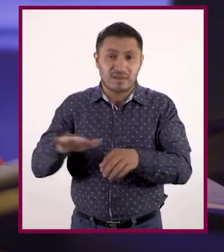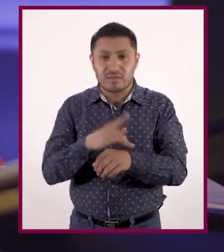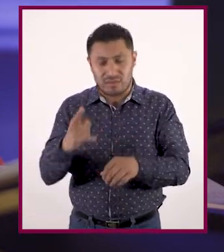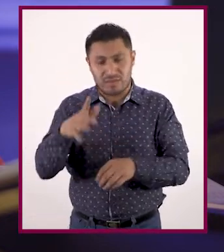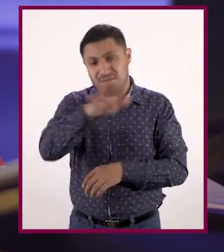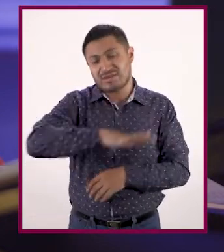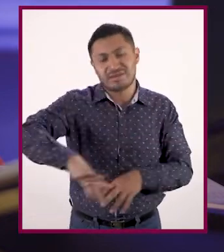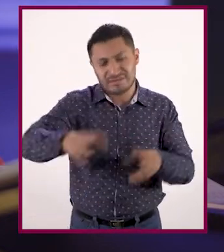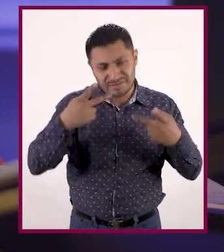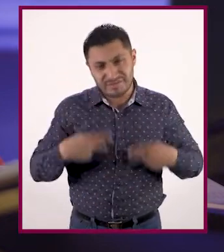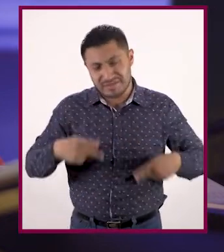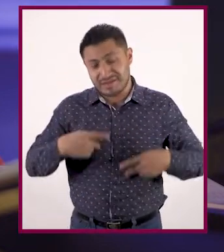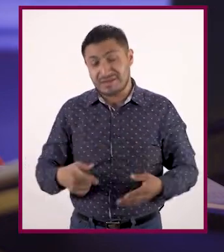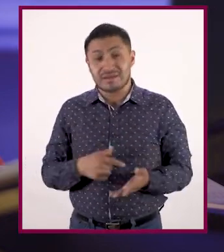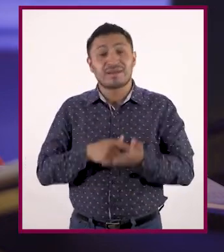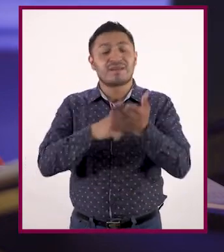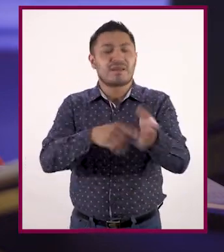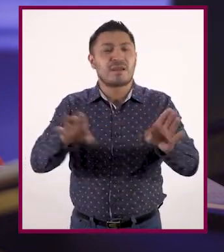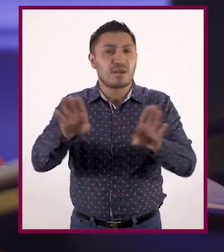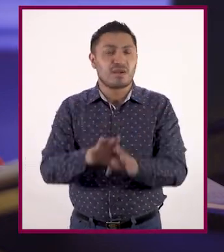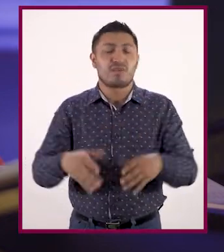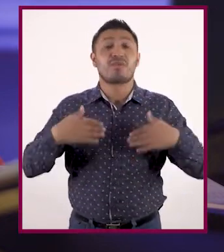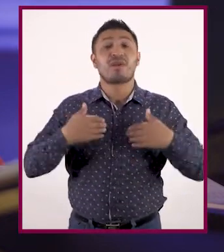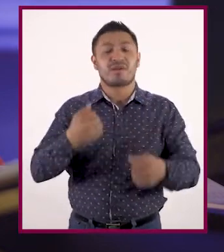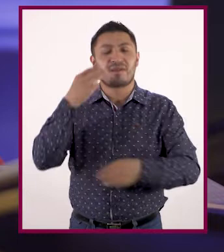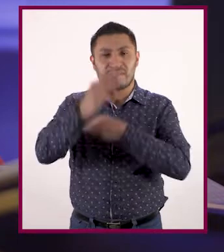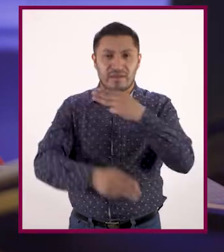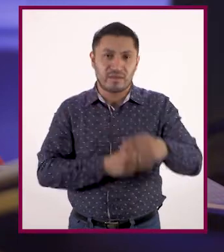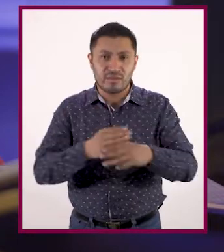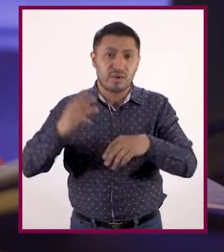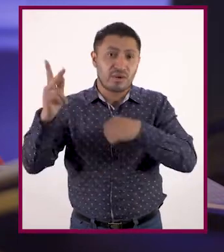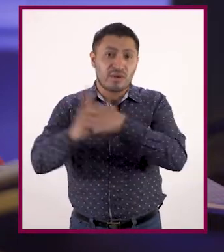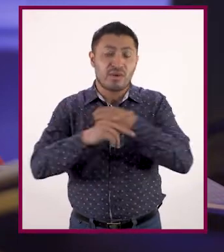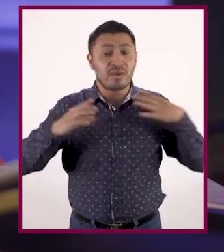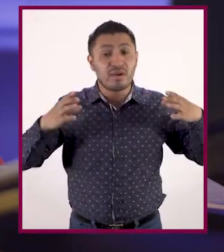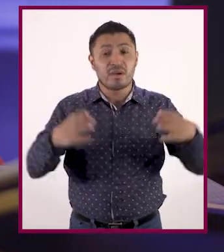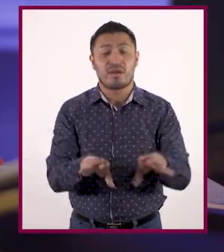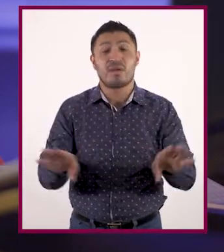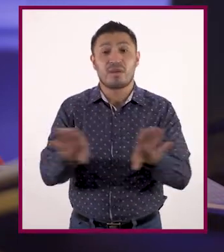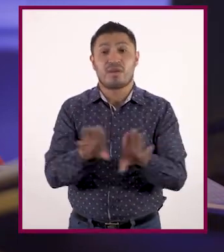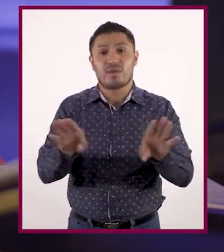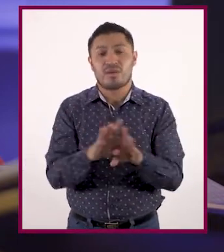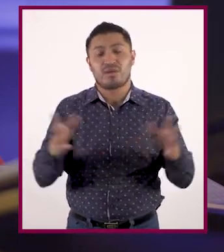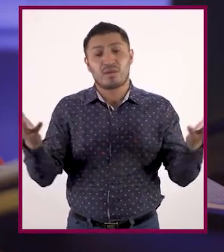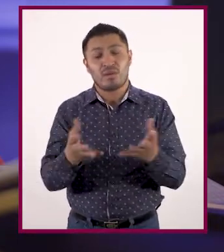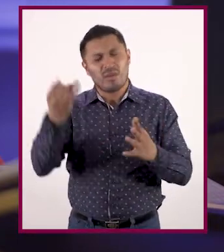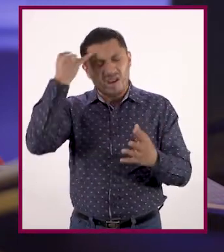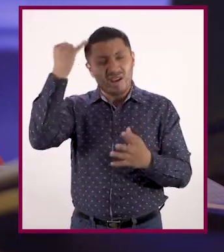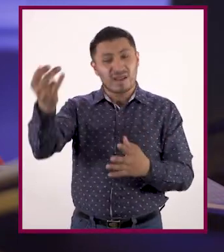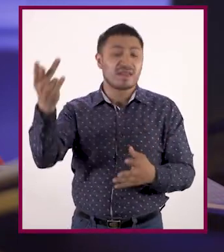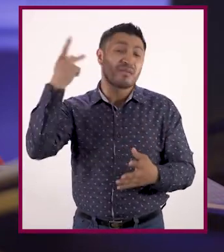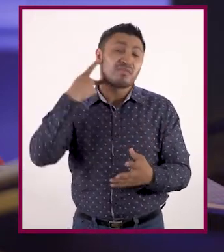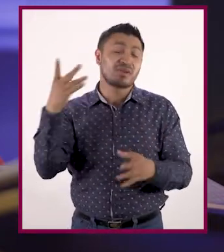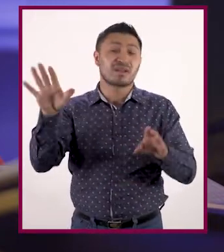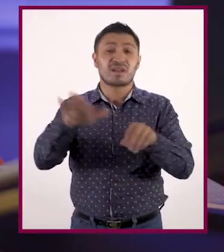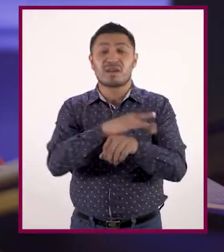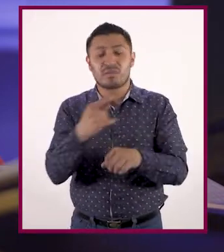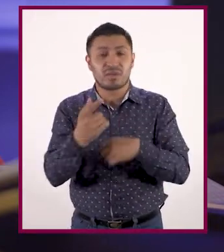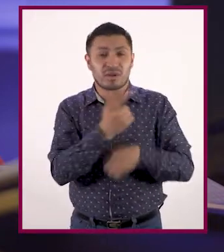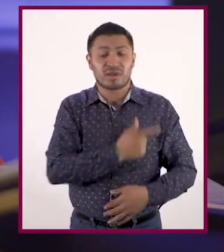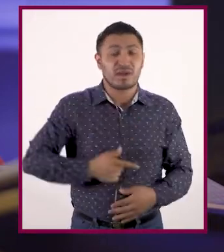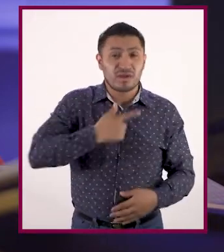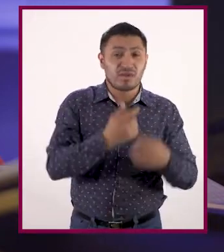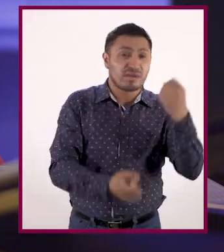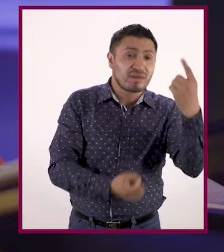población es decir de cómo vemos el mundo el país y nuestra comunidad cómo se construye nuestra ideología porque nos convencen más unos argumentos